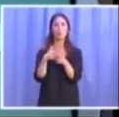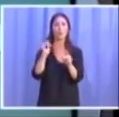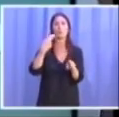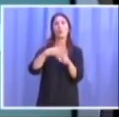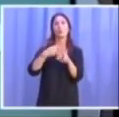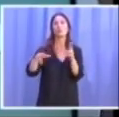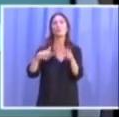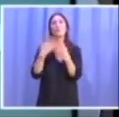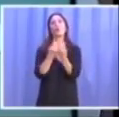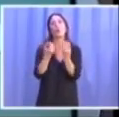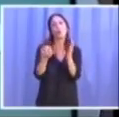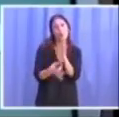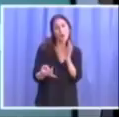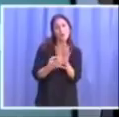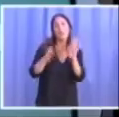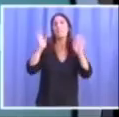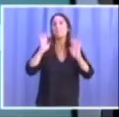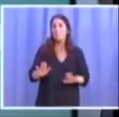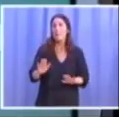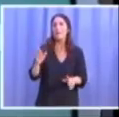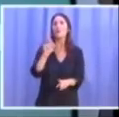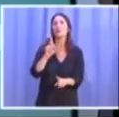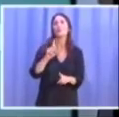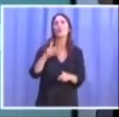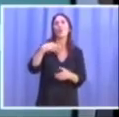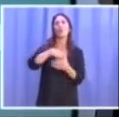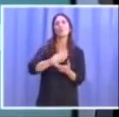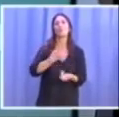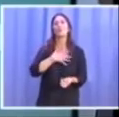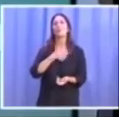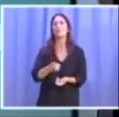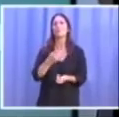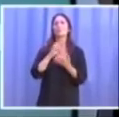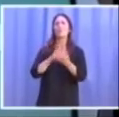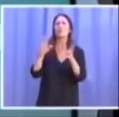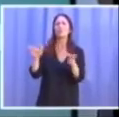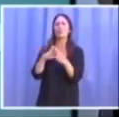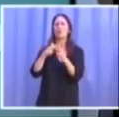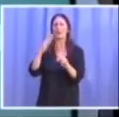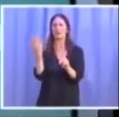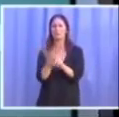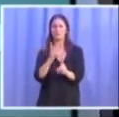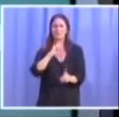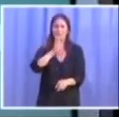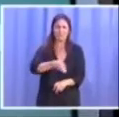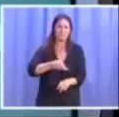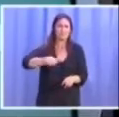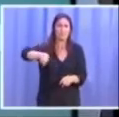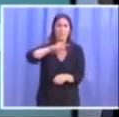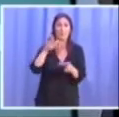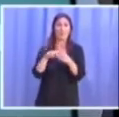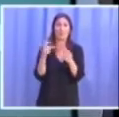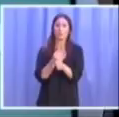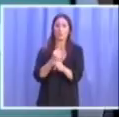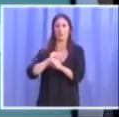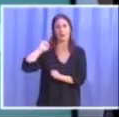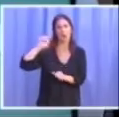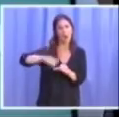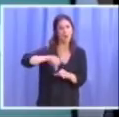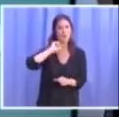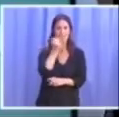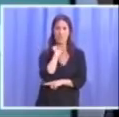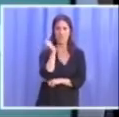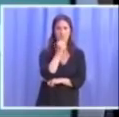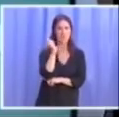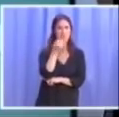políticas sociales de calidad, pero no teniendo un ayuntamiento con servicios sociales deteriorados, como denuncian los trabajadores permanentemente y con